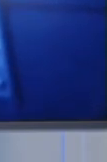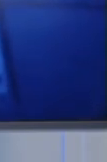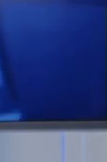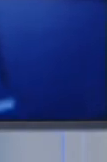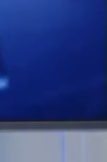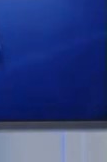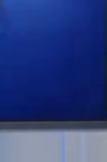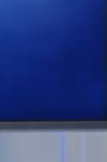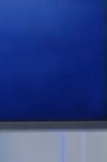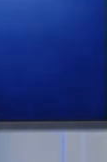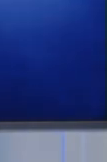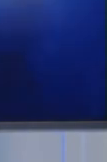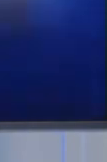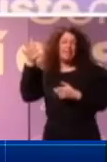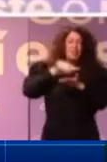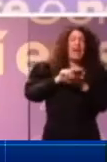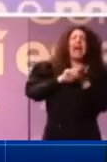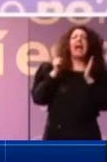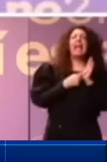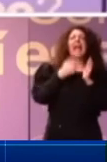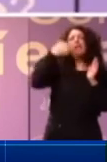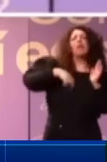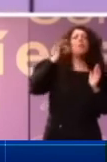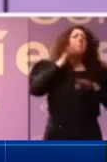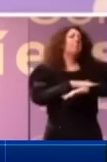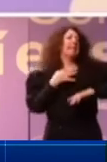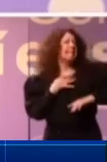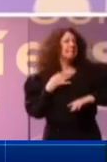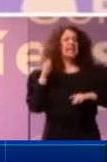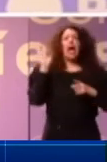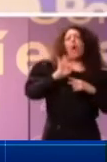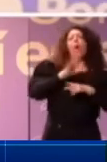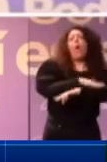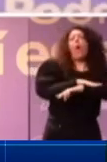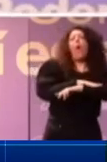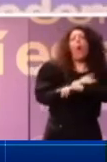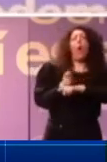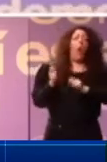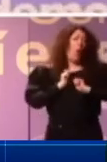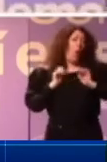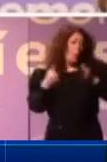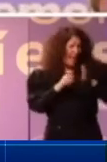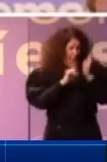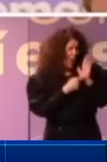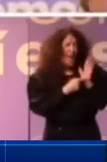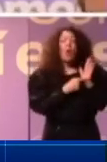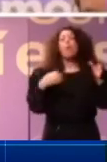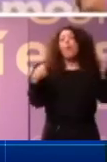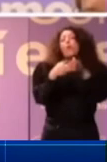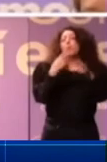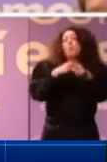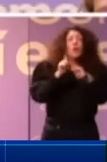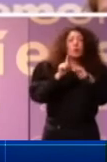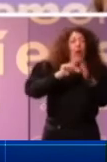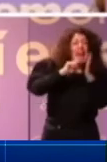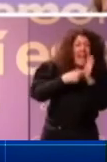Sergio. Aquí hay dos cosas muy interesantes. La primera, me ha gustado ese valor de la ministra, esa capacidad de tomar